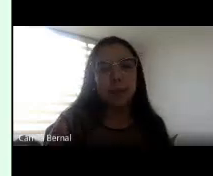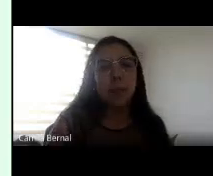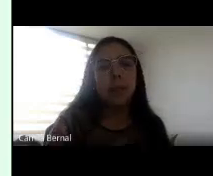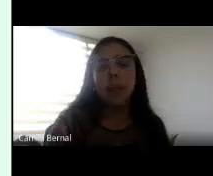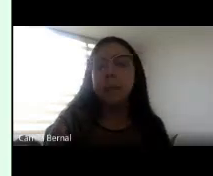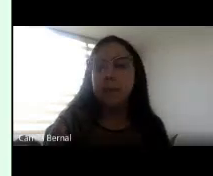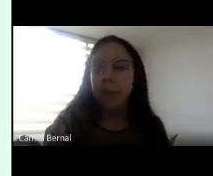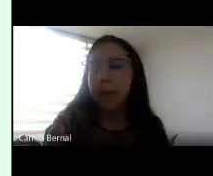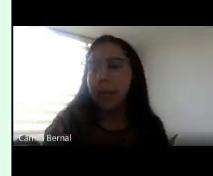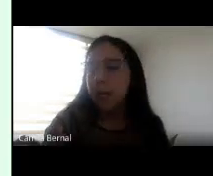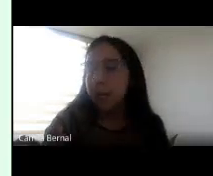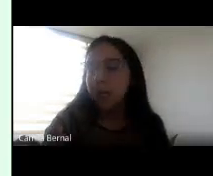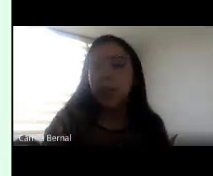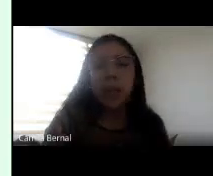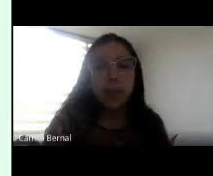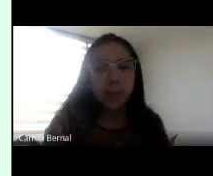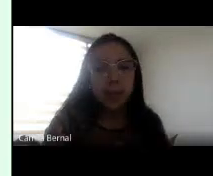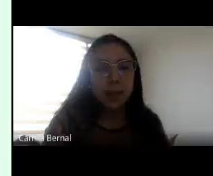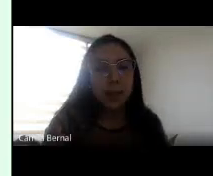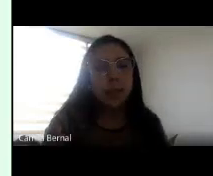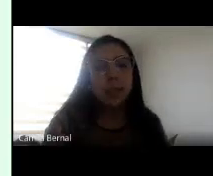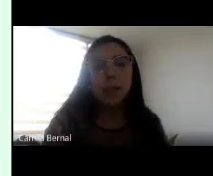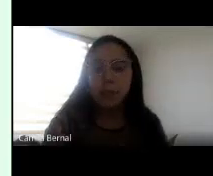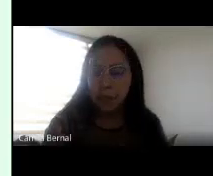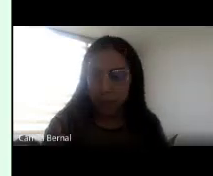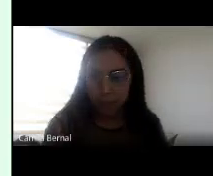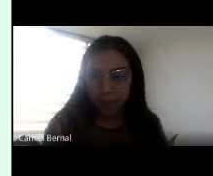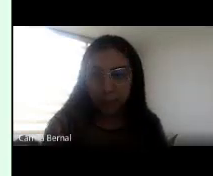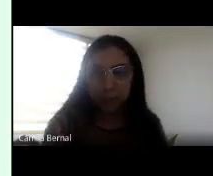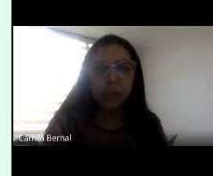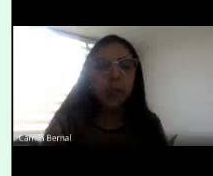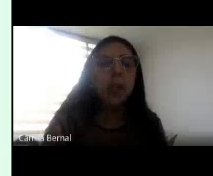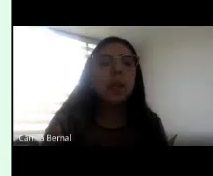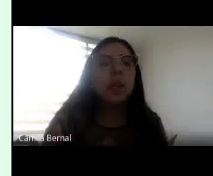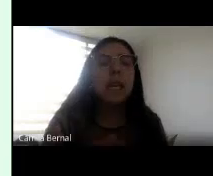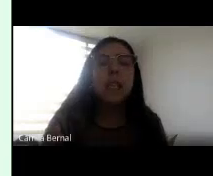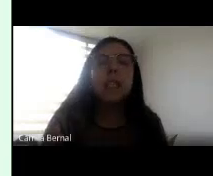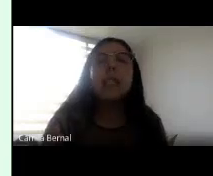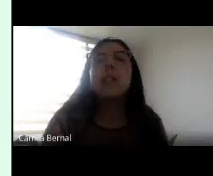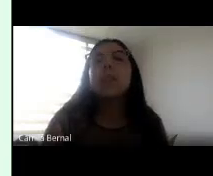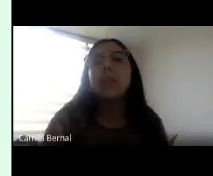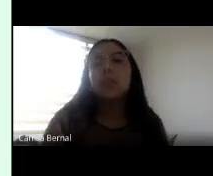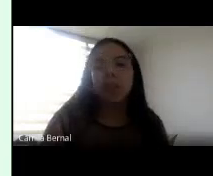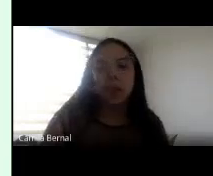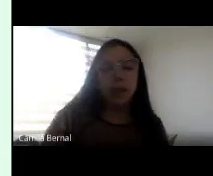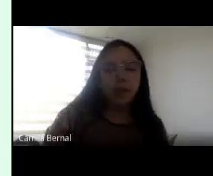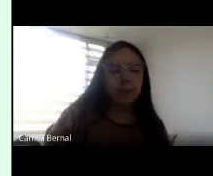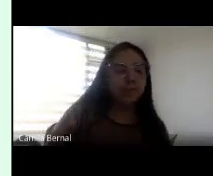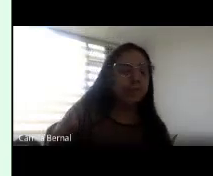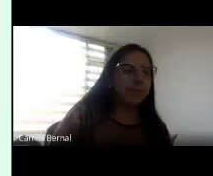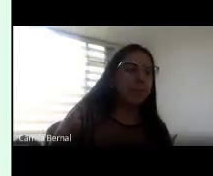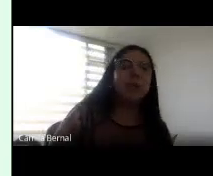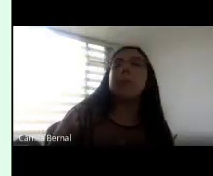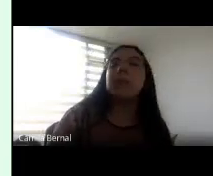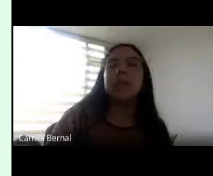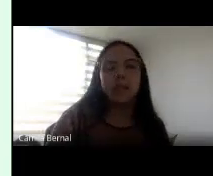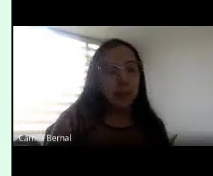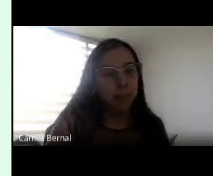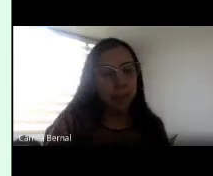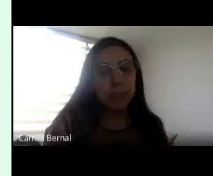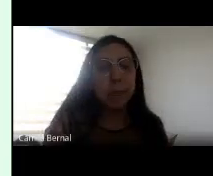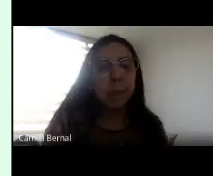características principales. La primera son las características físicas y estas tienen dos